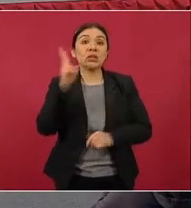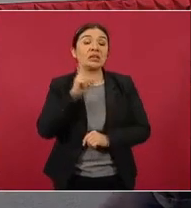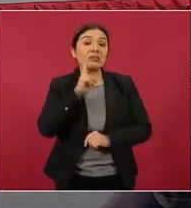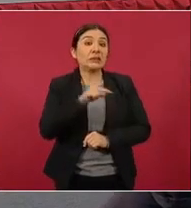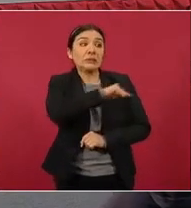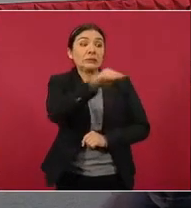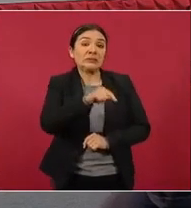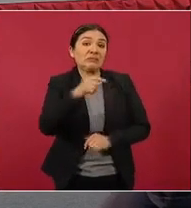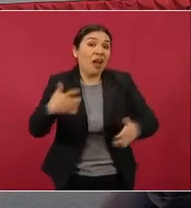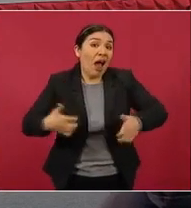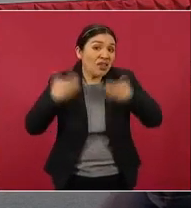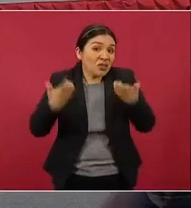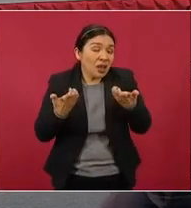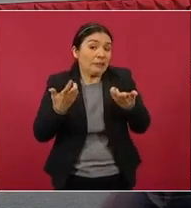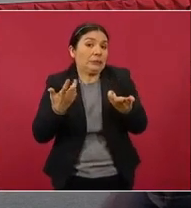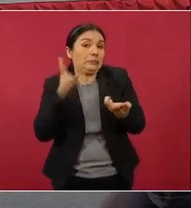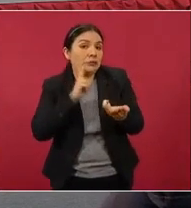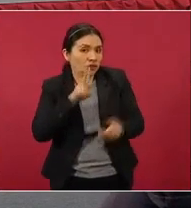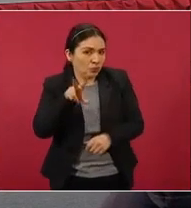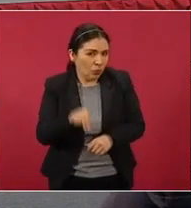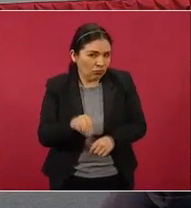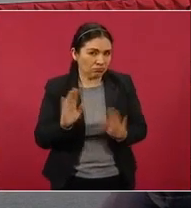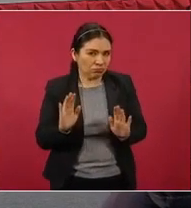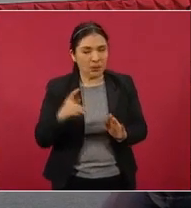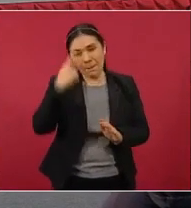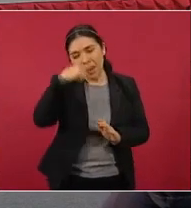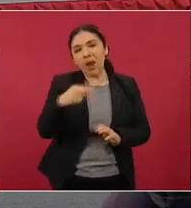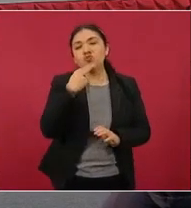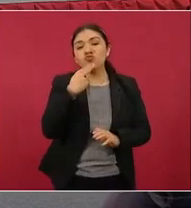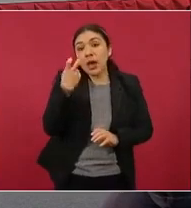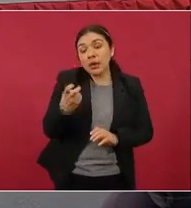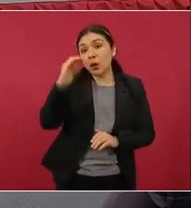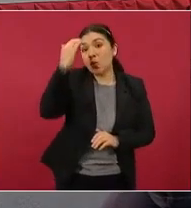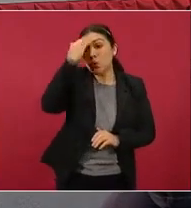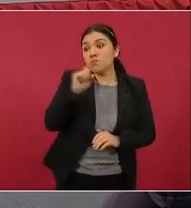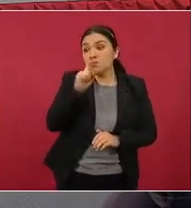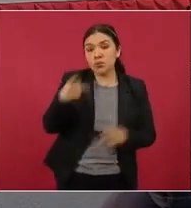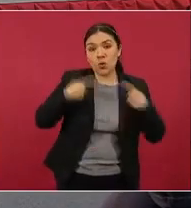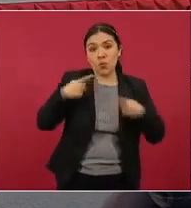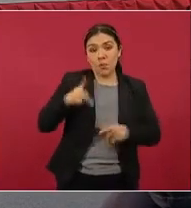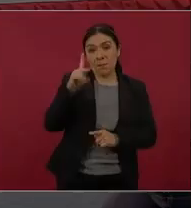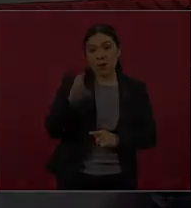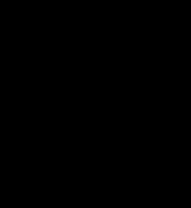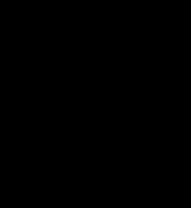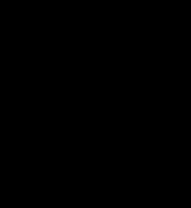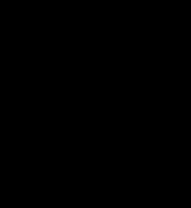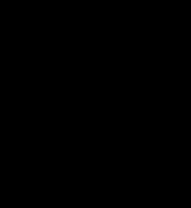enojan los conservadores, de utilizar los conocimientos de Pedro